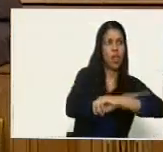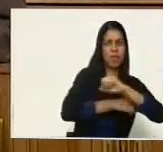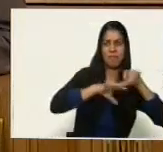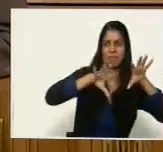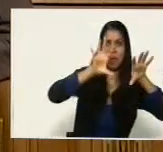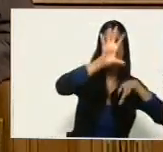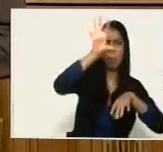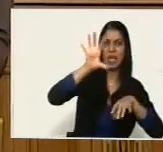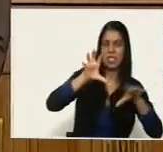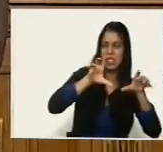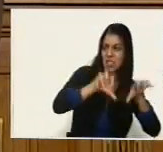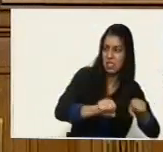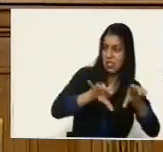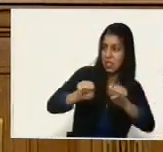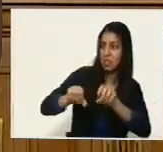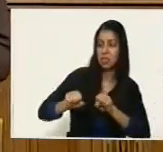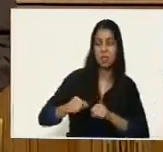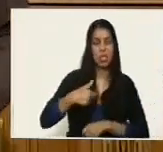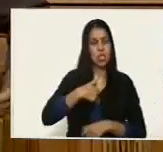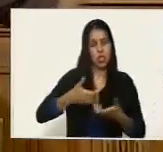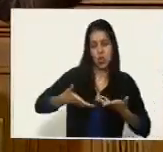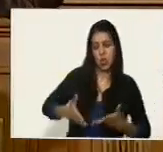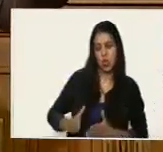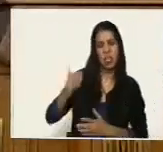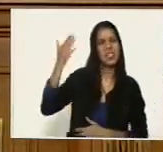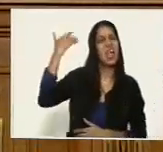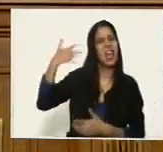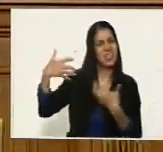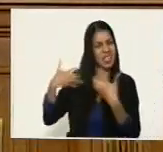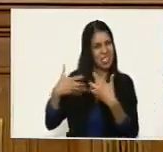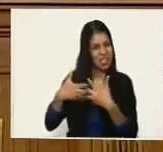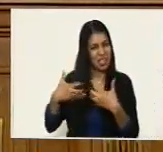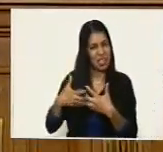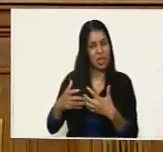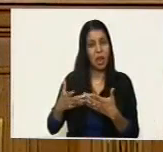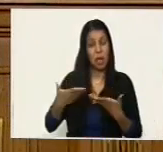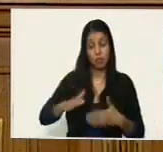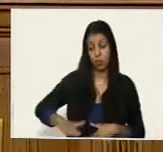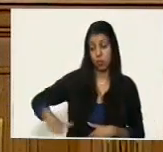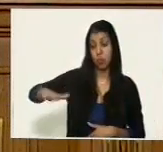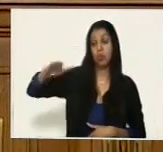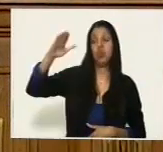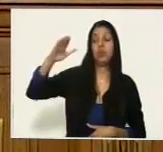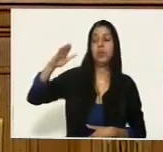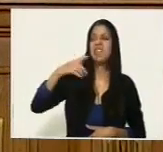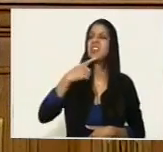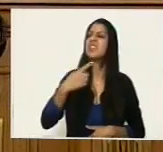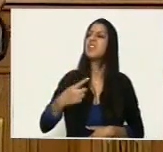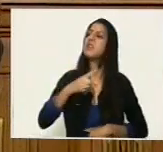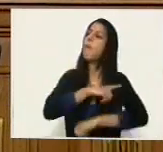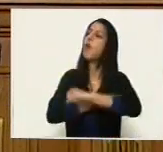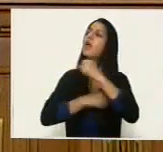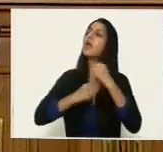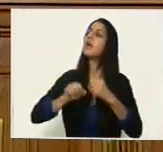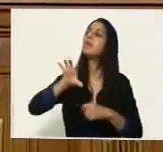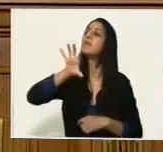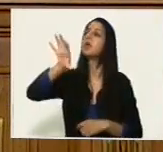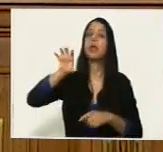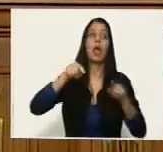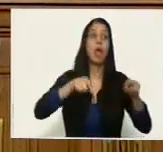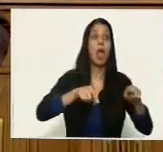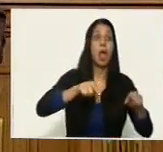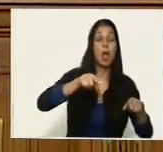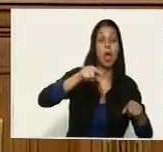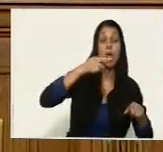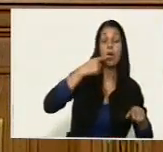Y yo nací en la época de la Guerra Fría, me crié durante esa época. Y decir potencia era decir o la Unión Soviética o los Estados